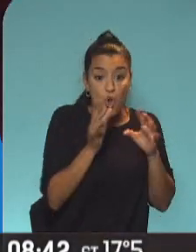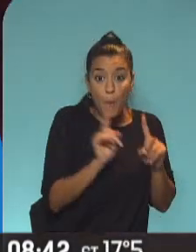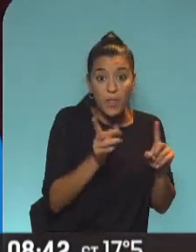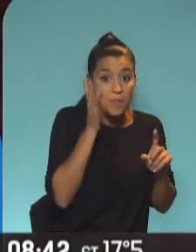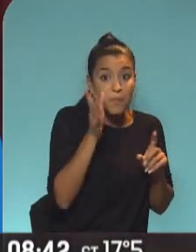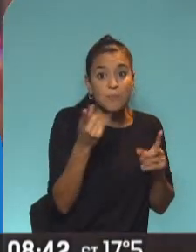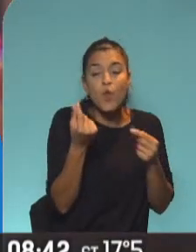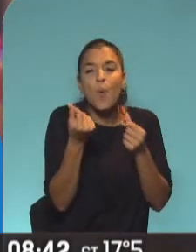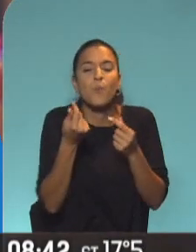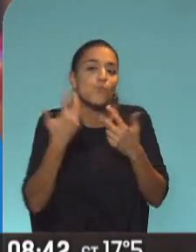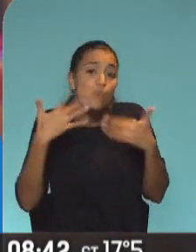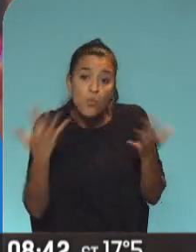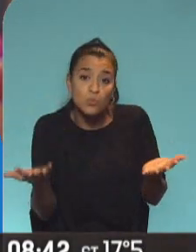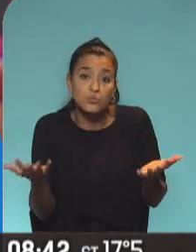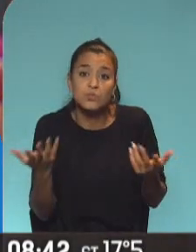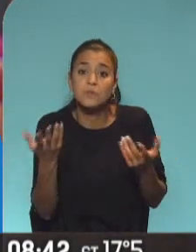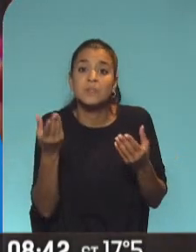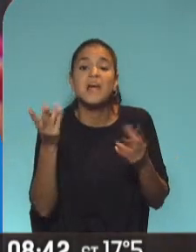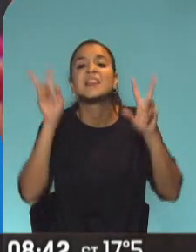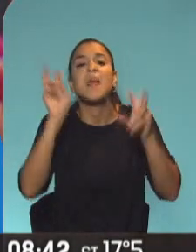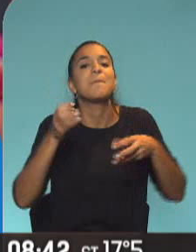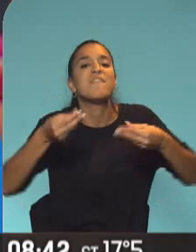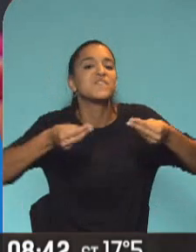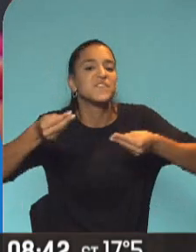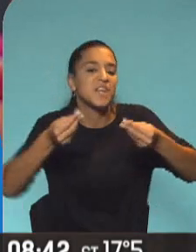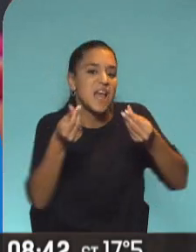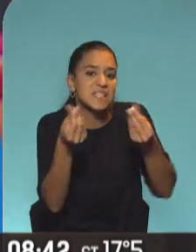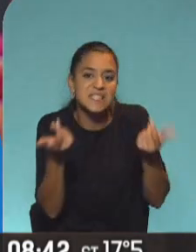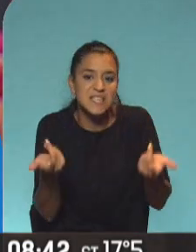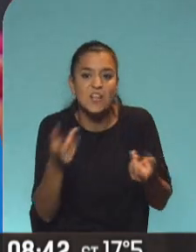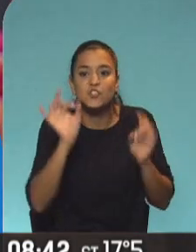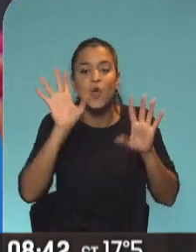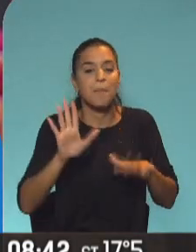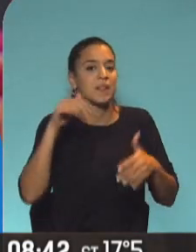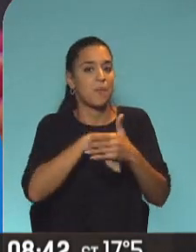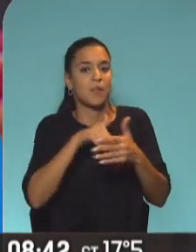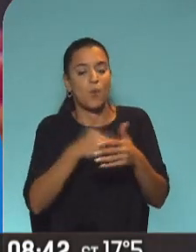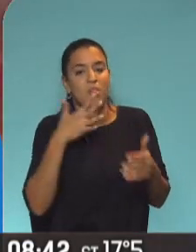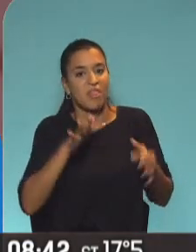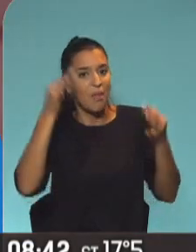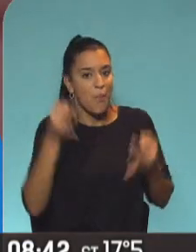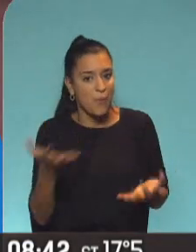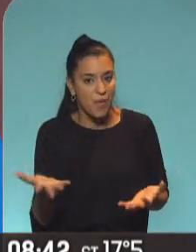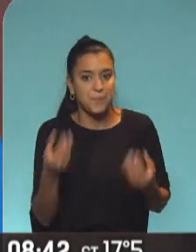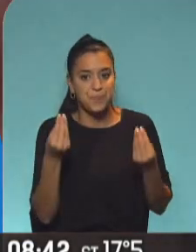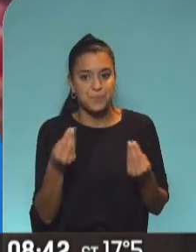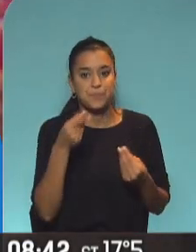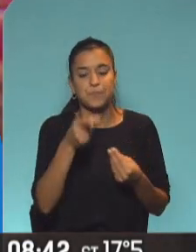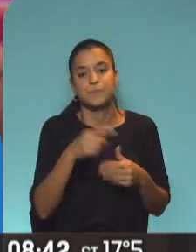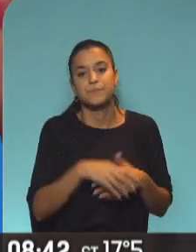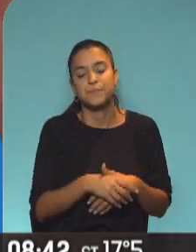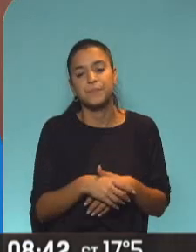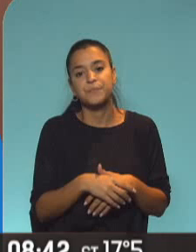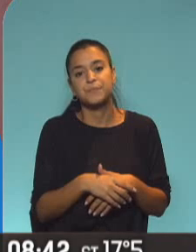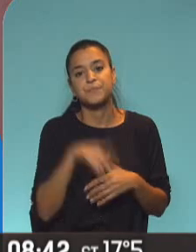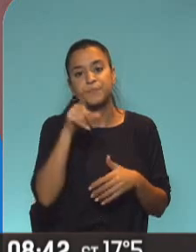valen mucho. O sea, es una cosa una cuestión financiera que solo, digamos, los banqueros pueden entender bien, ¿no es cierto? Que es una